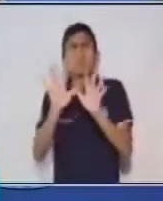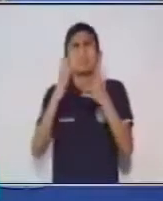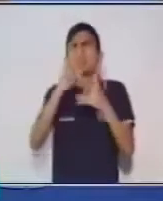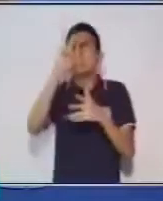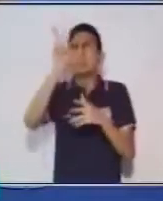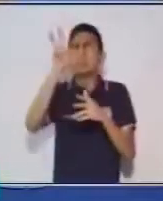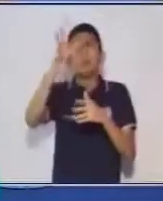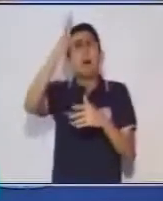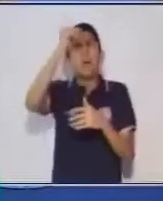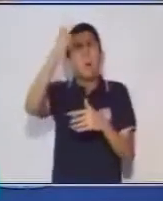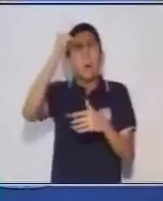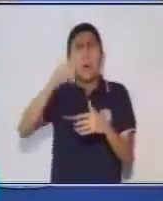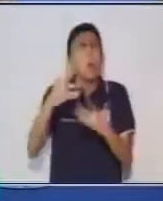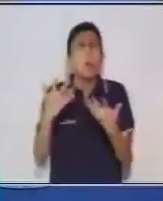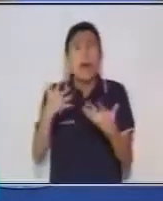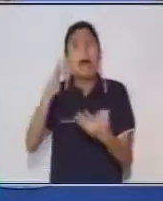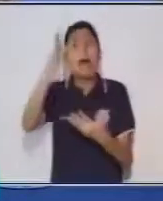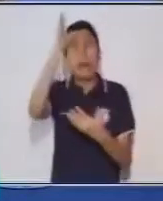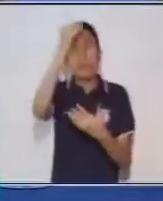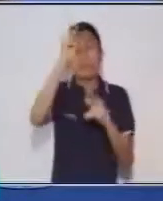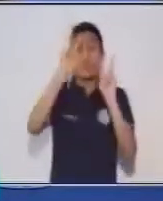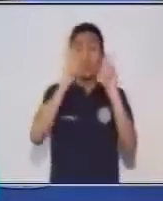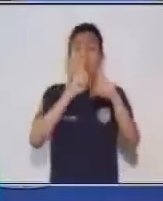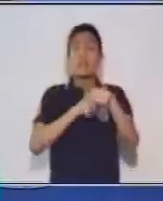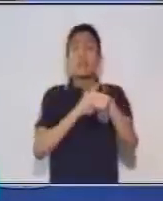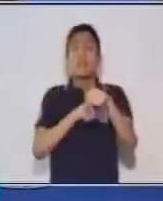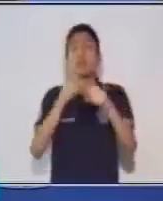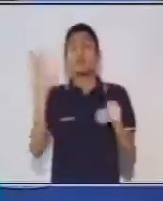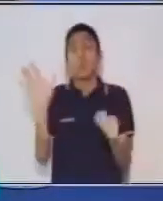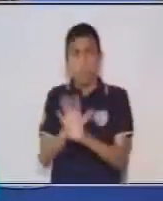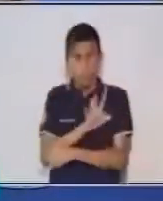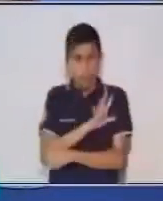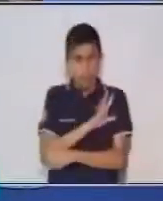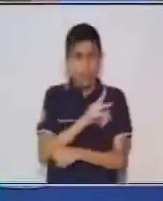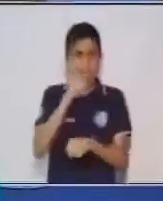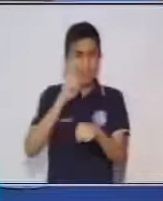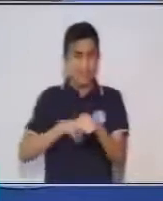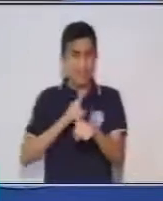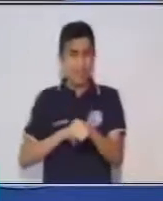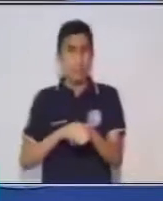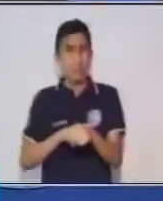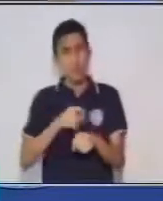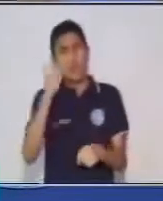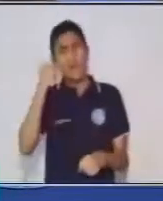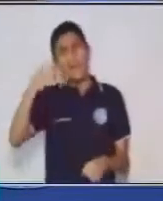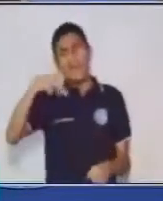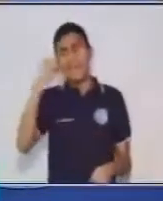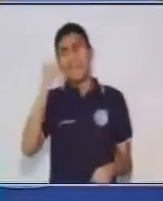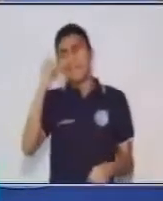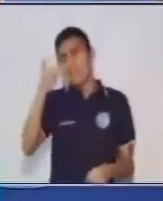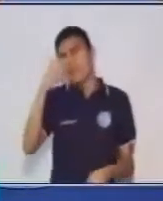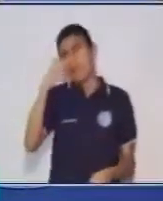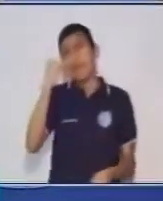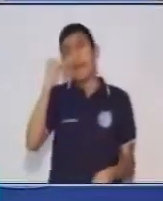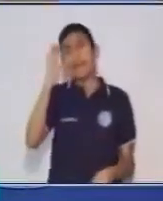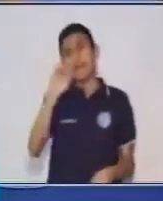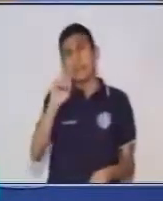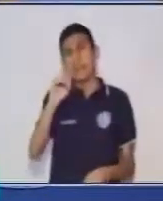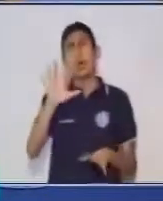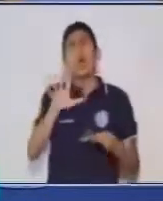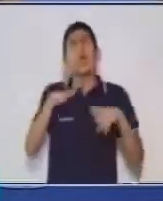hoy? Aprendimos acerca de los tiempos compuestos del modo indicativo y subjuntivo,